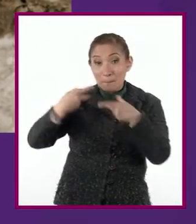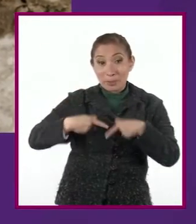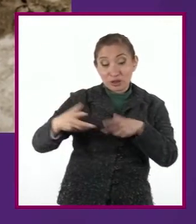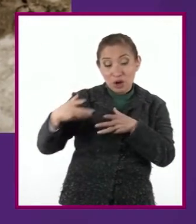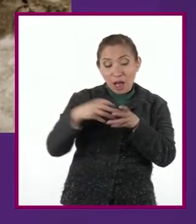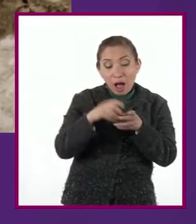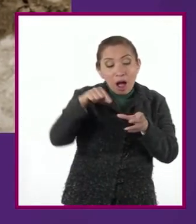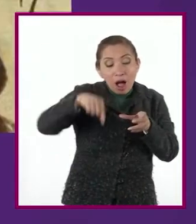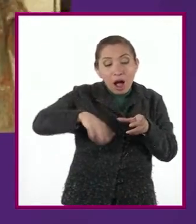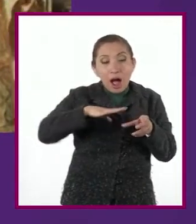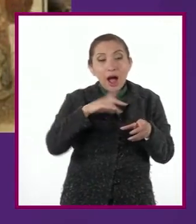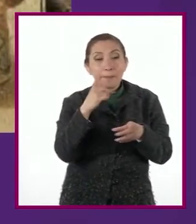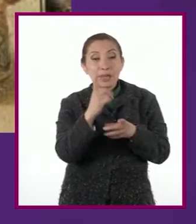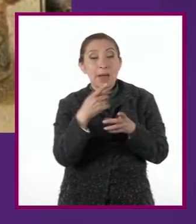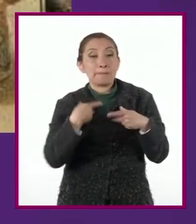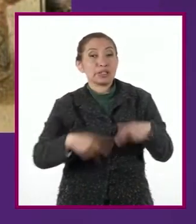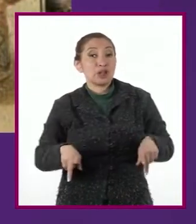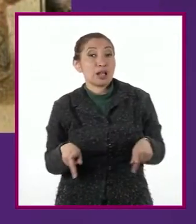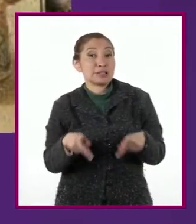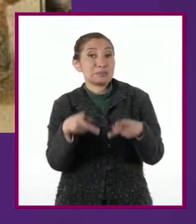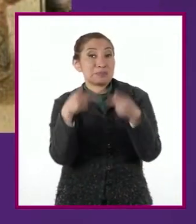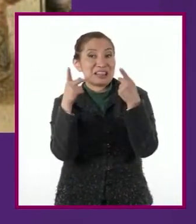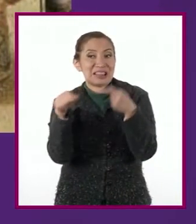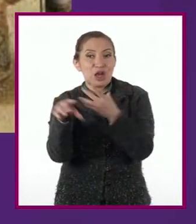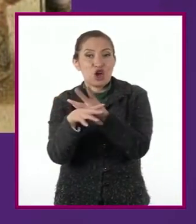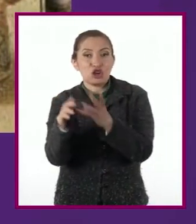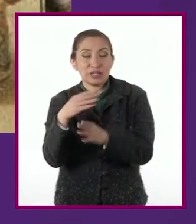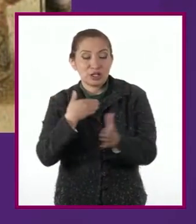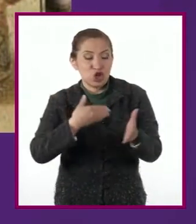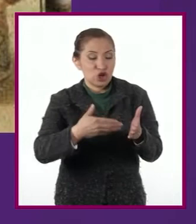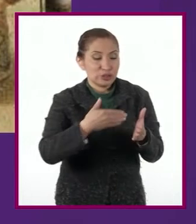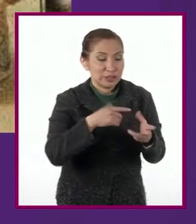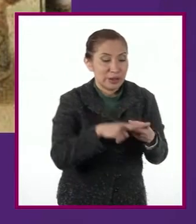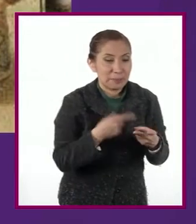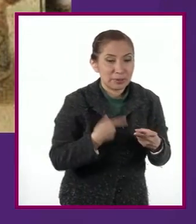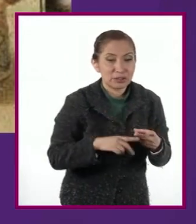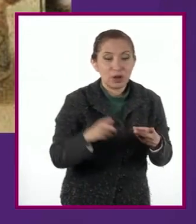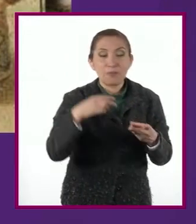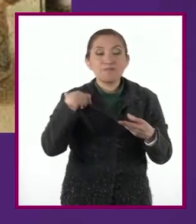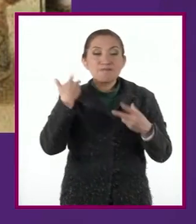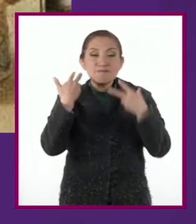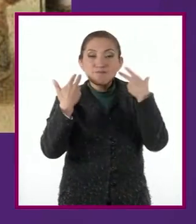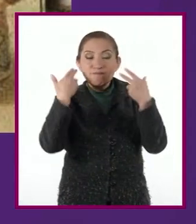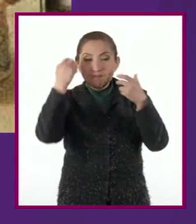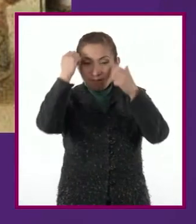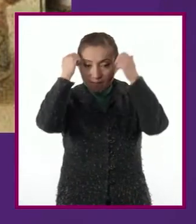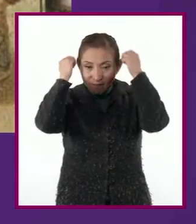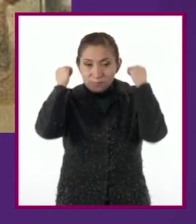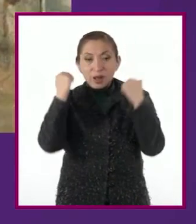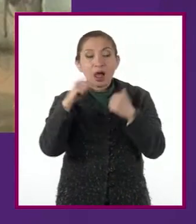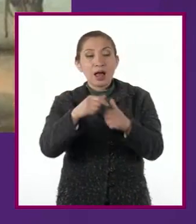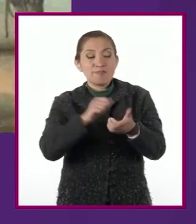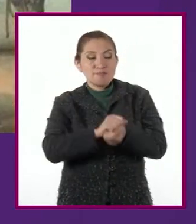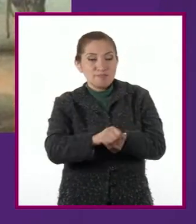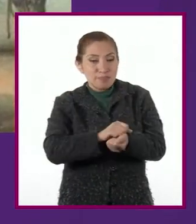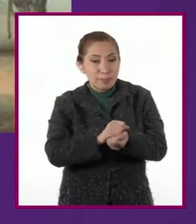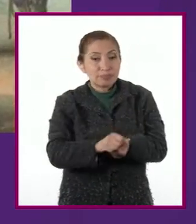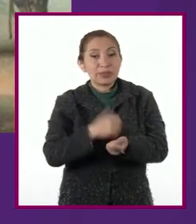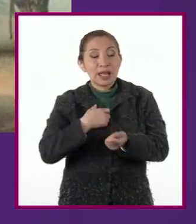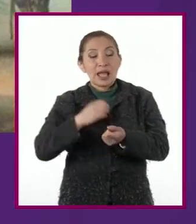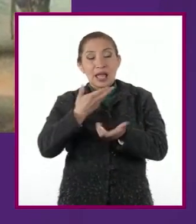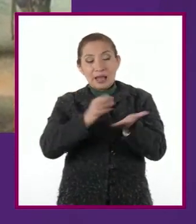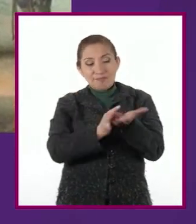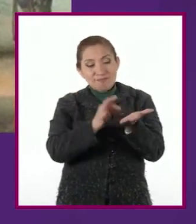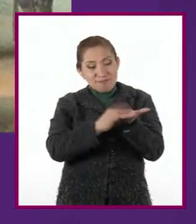Entre ellos, había comerciantes, cocineros, barberos, lavanderos,